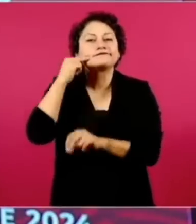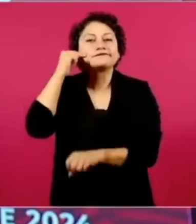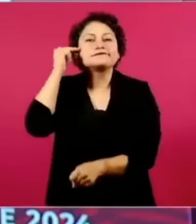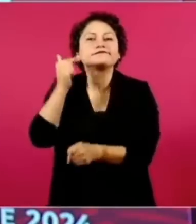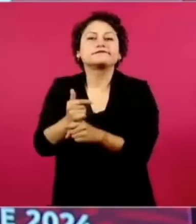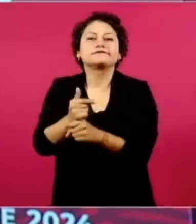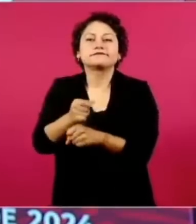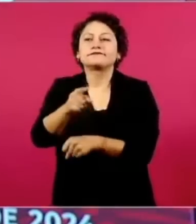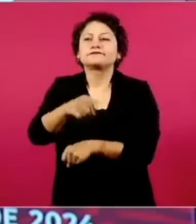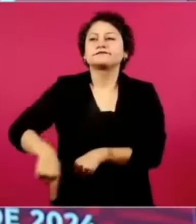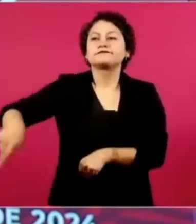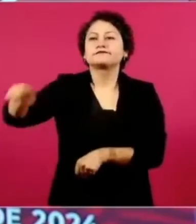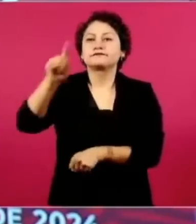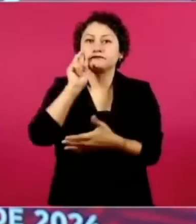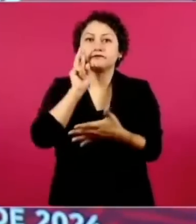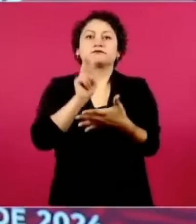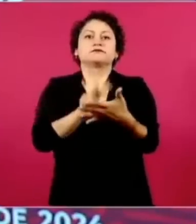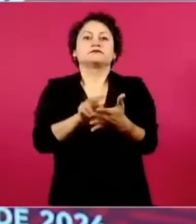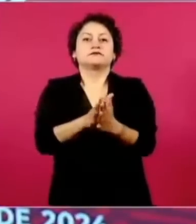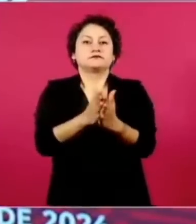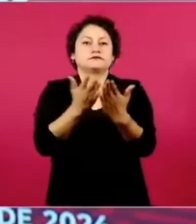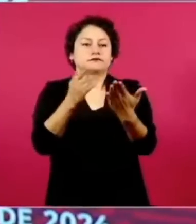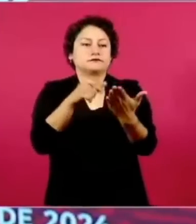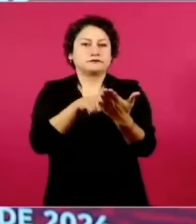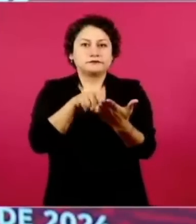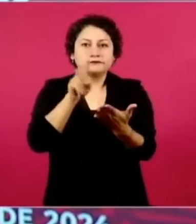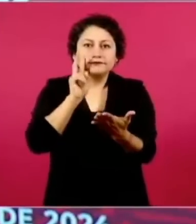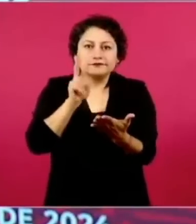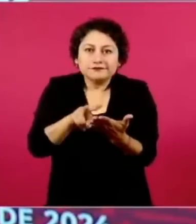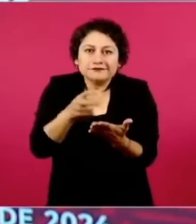más visto en el país.